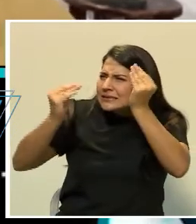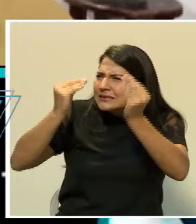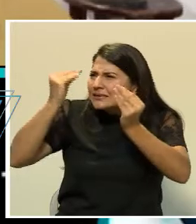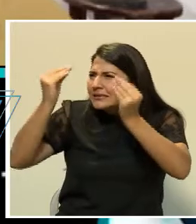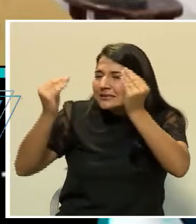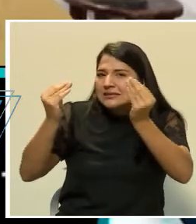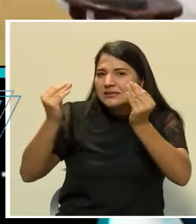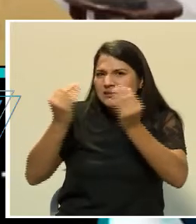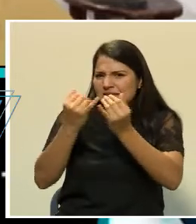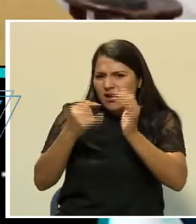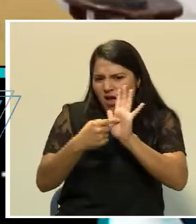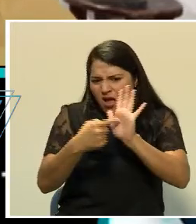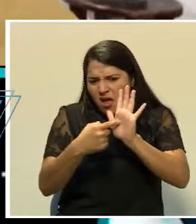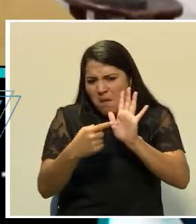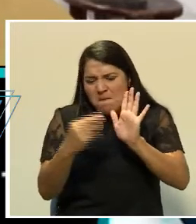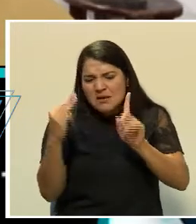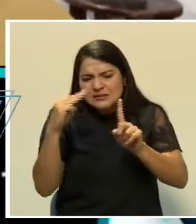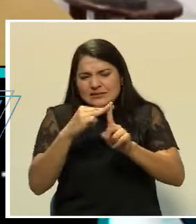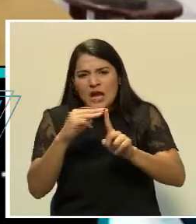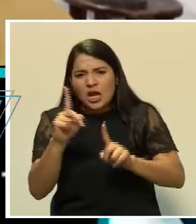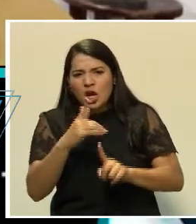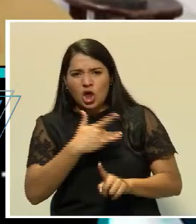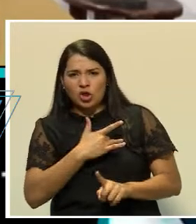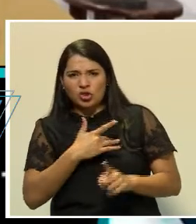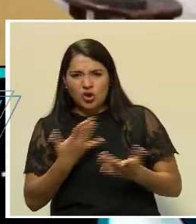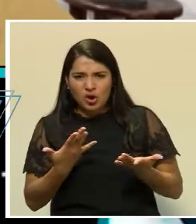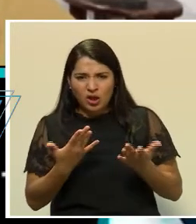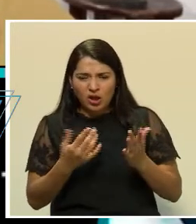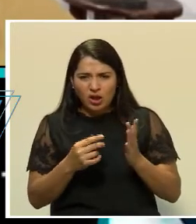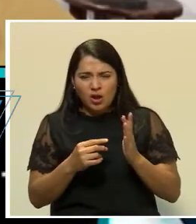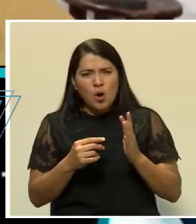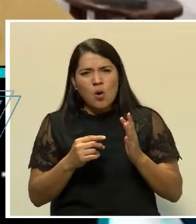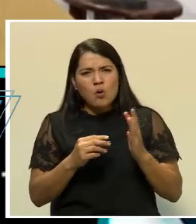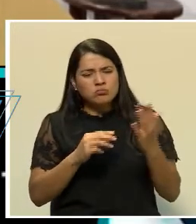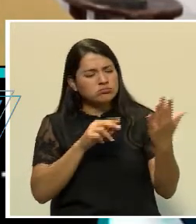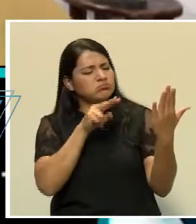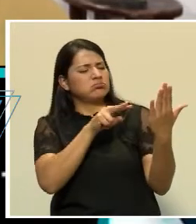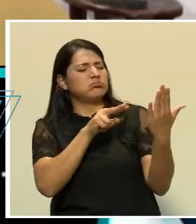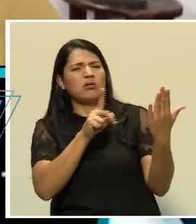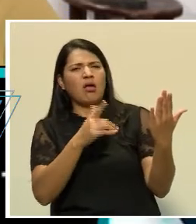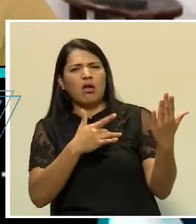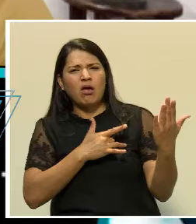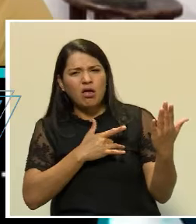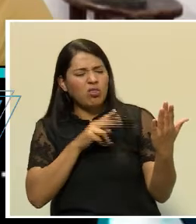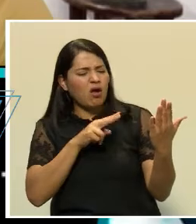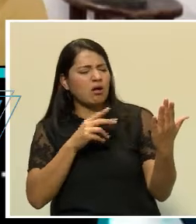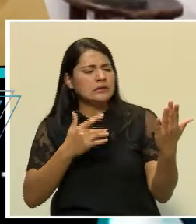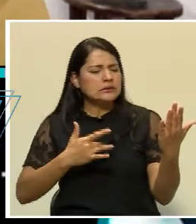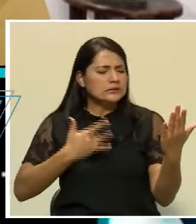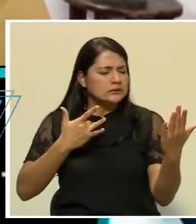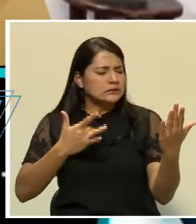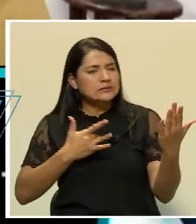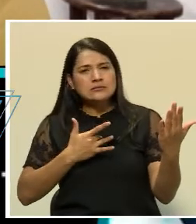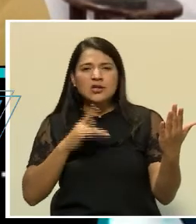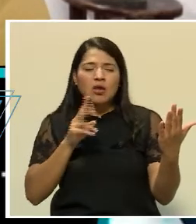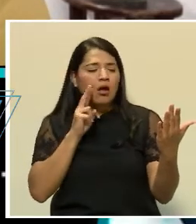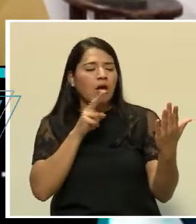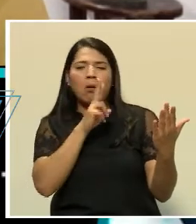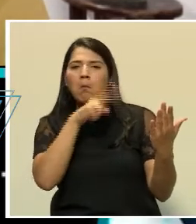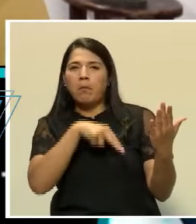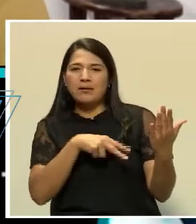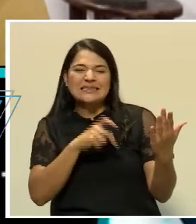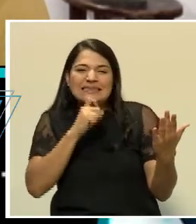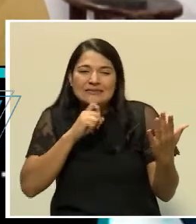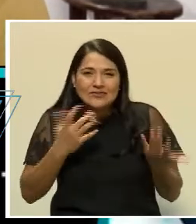al público, algo que no le llegue al corazón, que no le llegue a los sentimientos, que no lo conmueva. Incluso si nosotros pensamos, por ejemplo, en